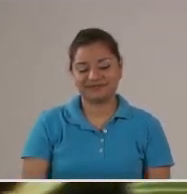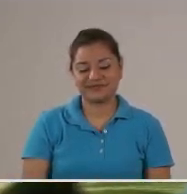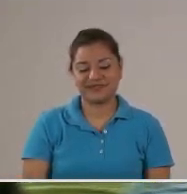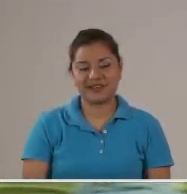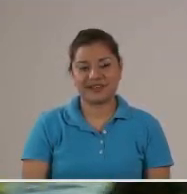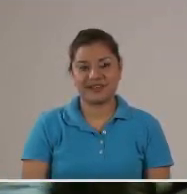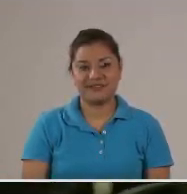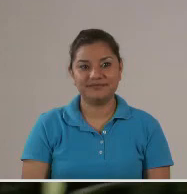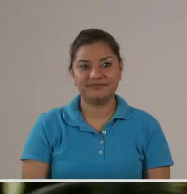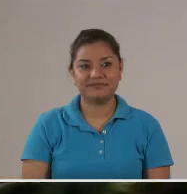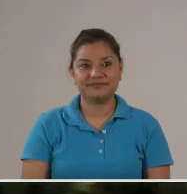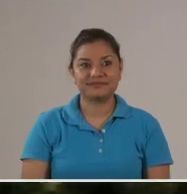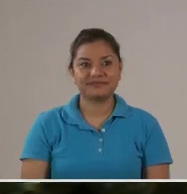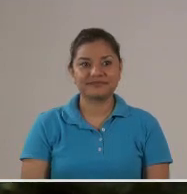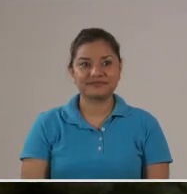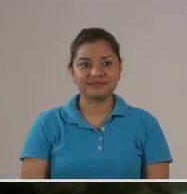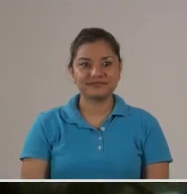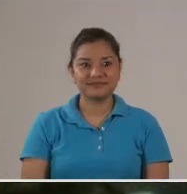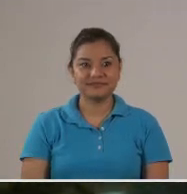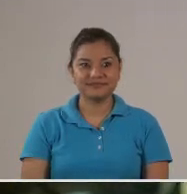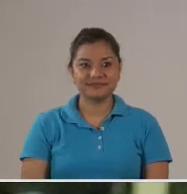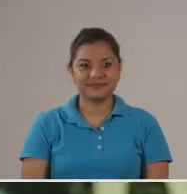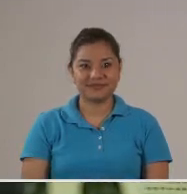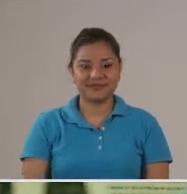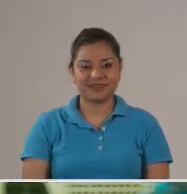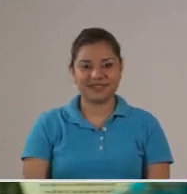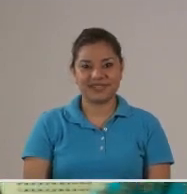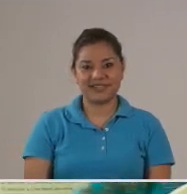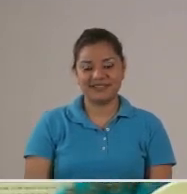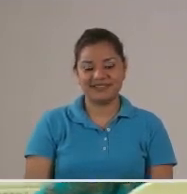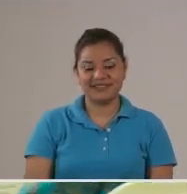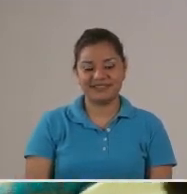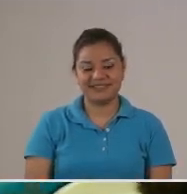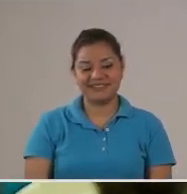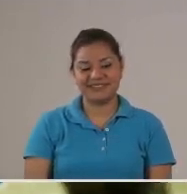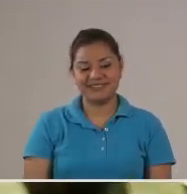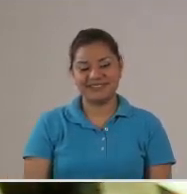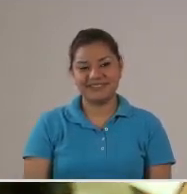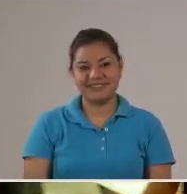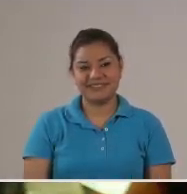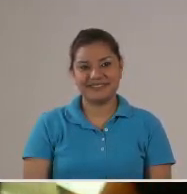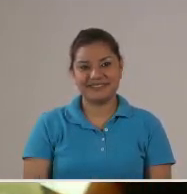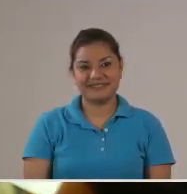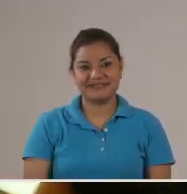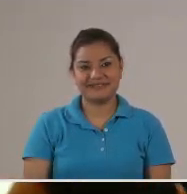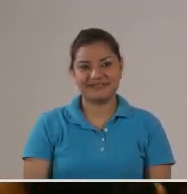alma Ay o las molestadas después de las